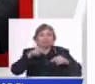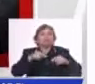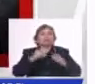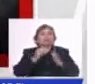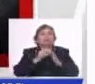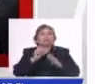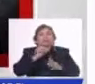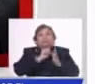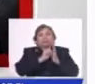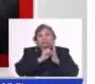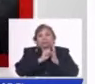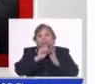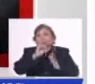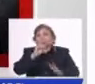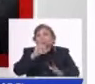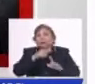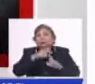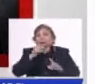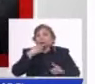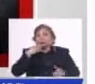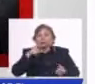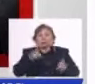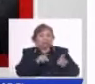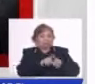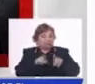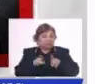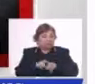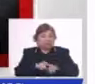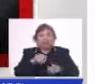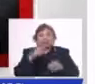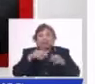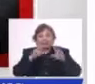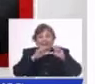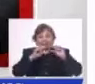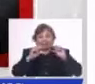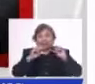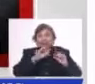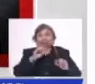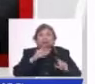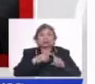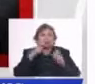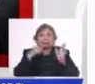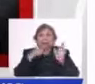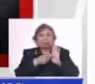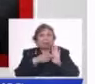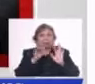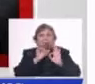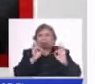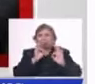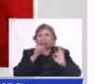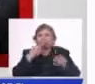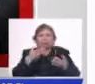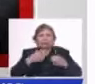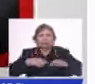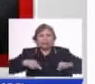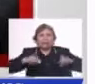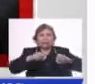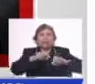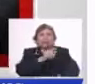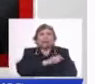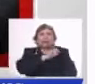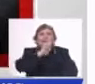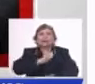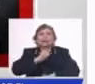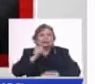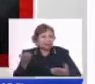texto sustitutorio. Pero también, presidente, en el texto sustitutorio no se señala absolutamente nada respecto al Parlamento andino.